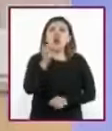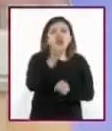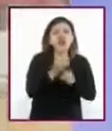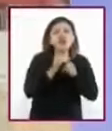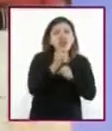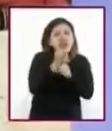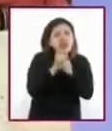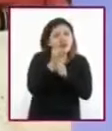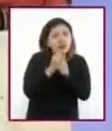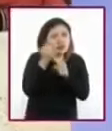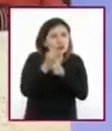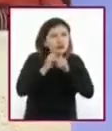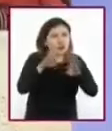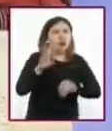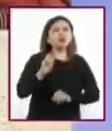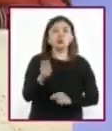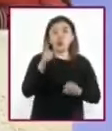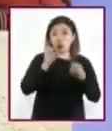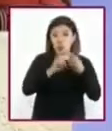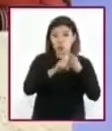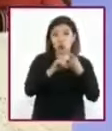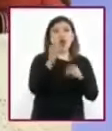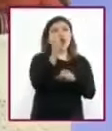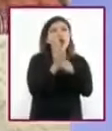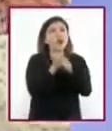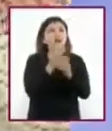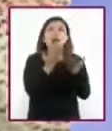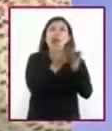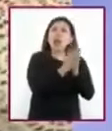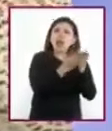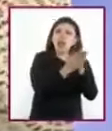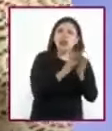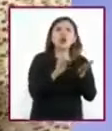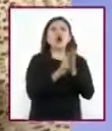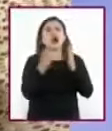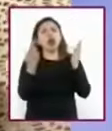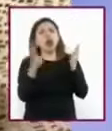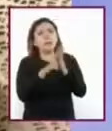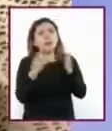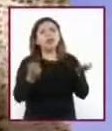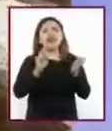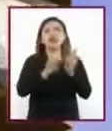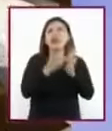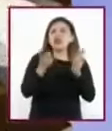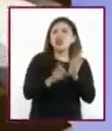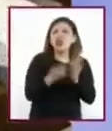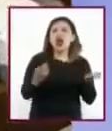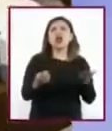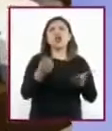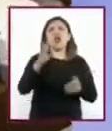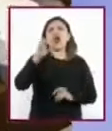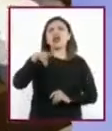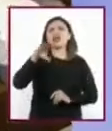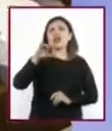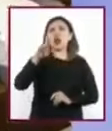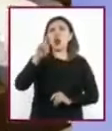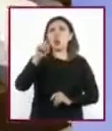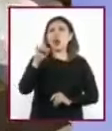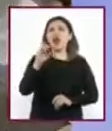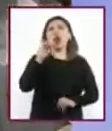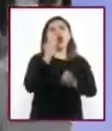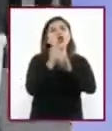información. Una es investigar en libros, revistas, diccionarios, enciclopedias e